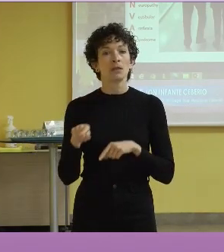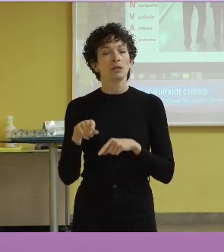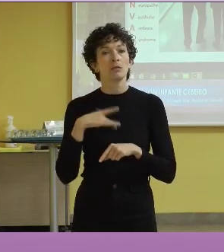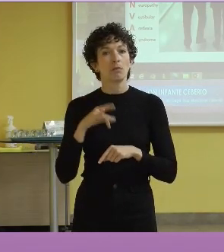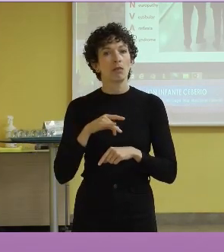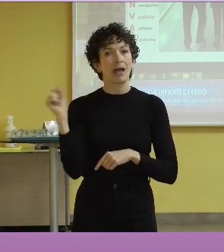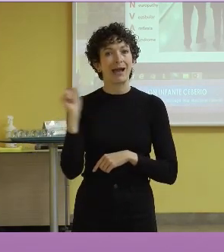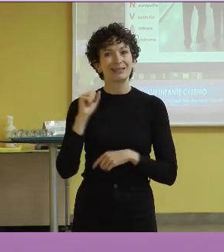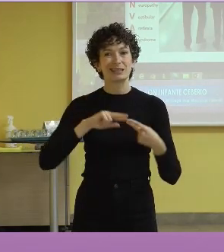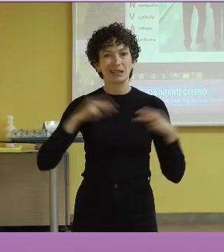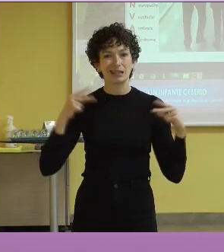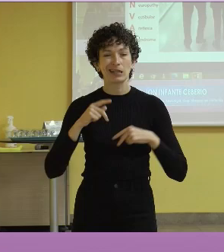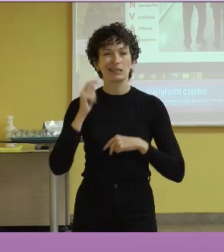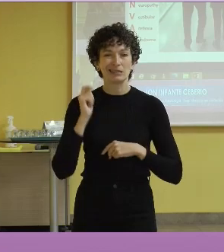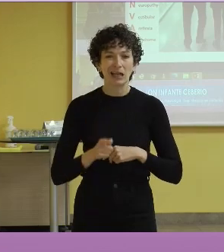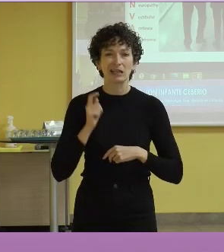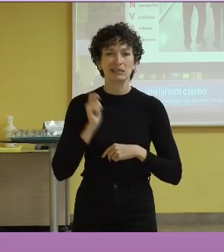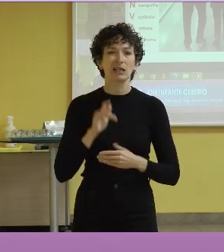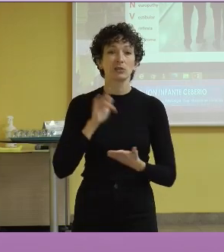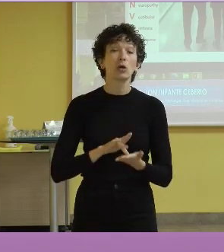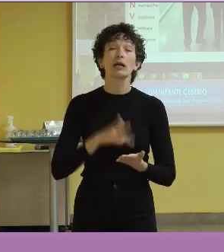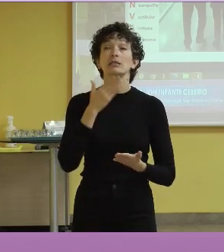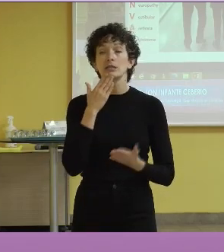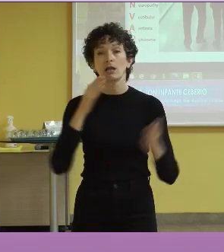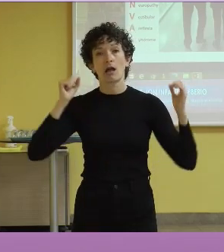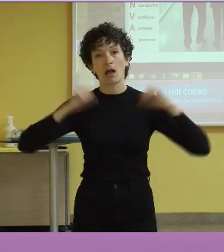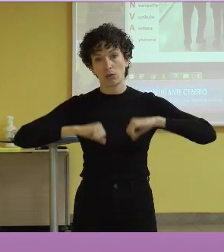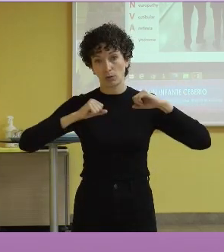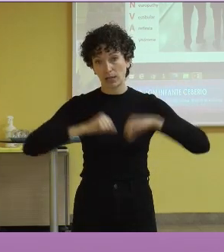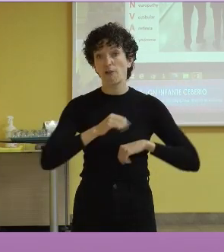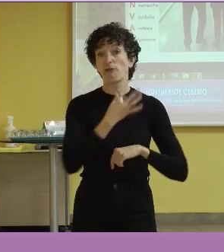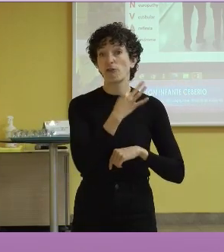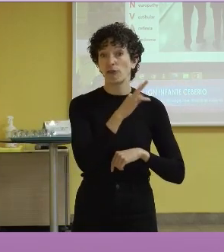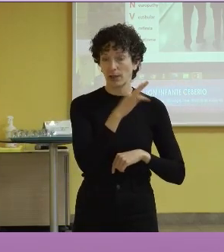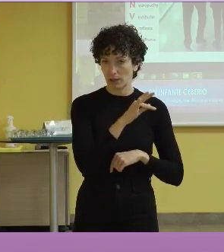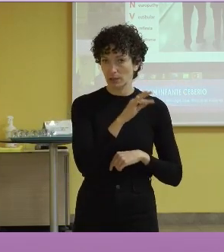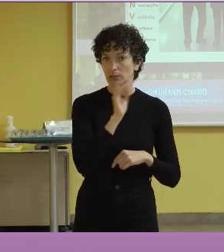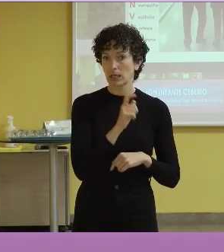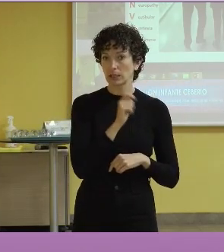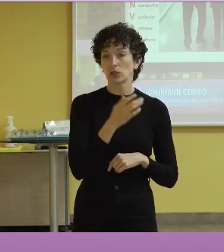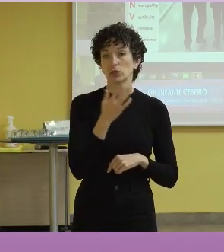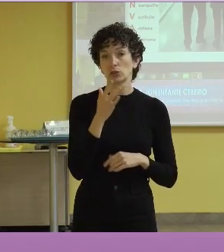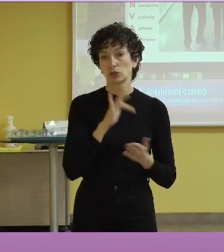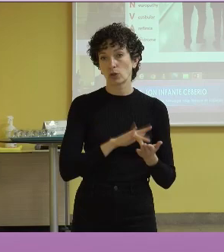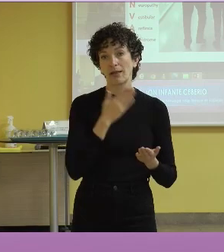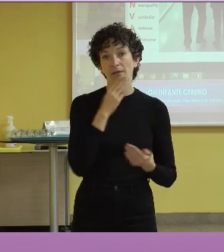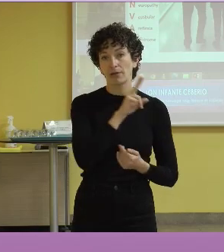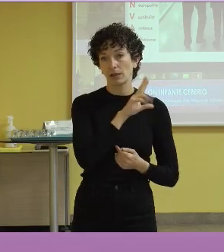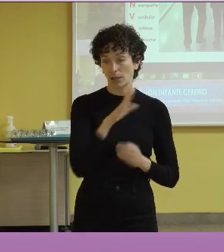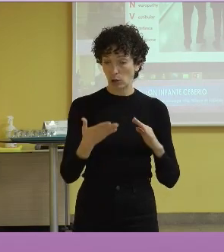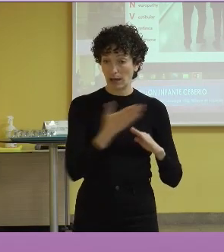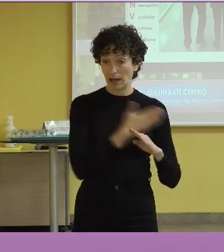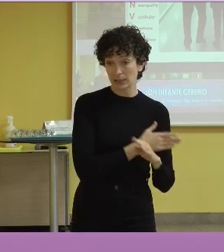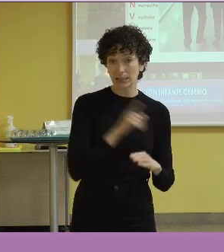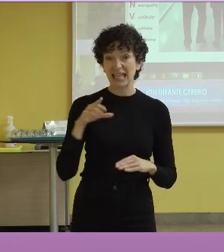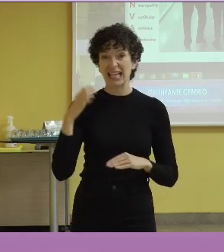ataxia genética más frecuente del adulto. Si hablamos de que el Friedreich es la ataxia genética más frecuente, normalmente antes de los 25 años, el CANVAS lo va